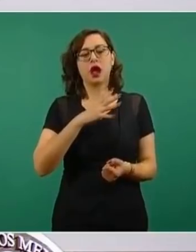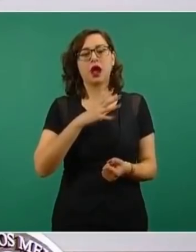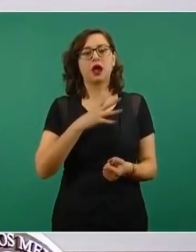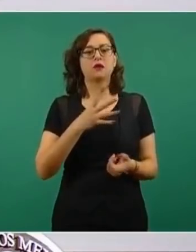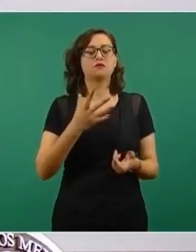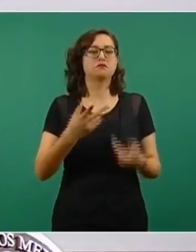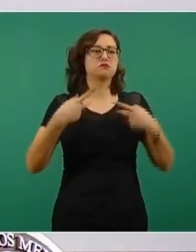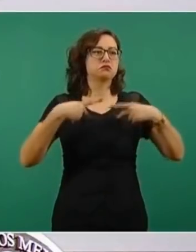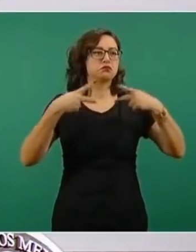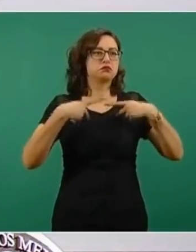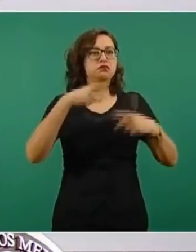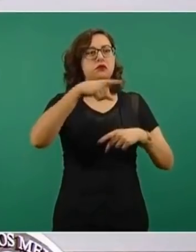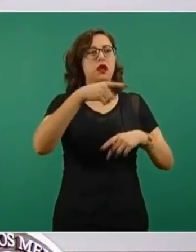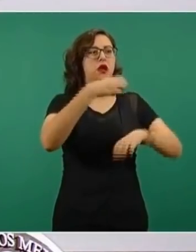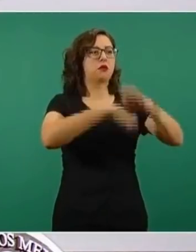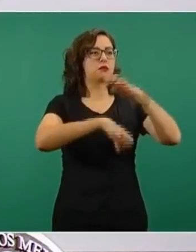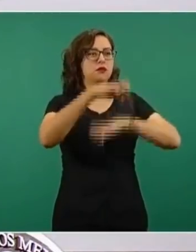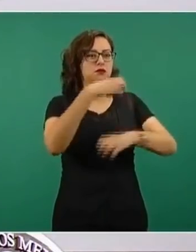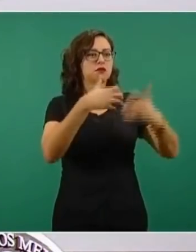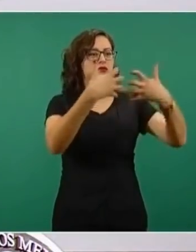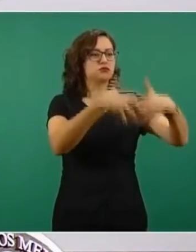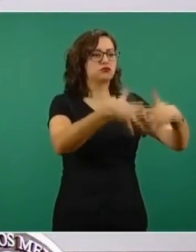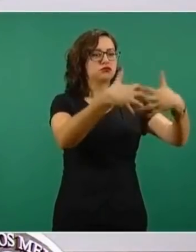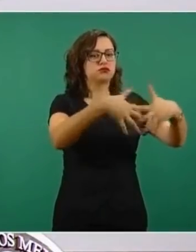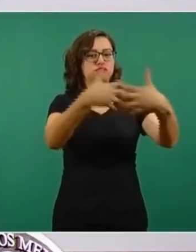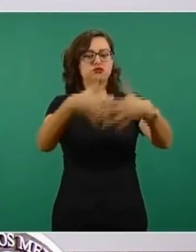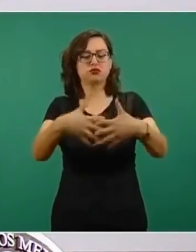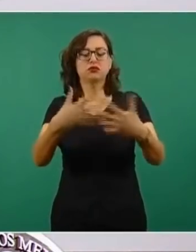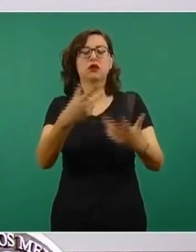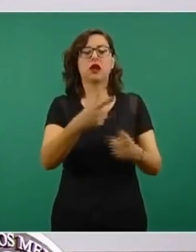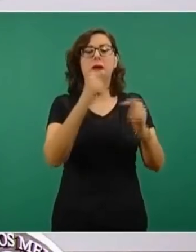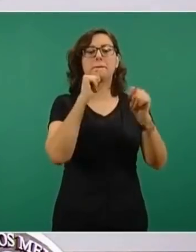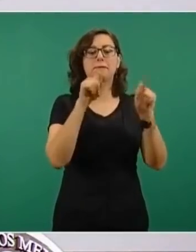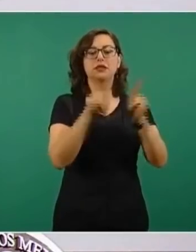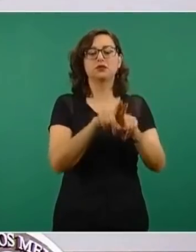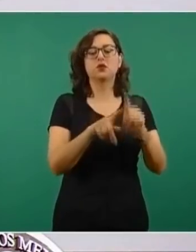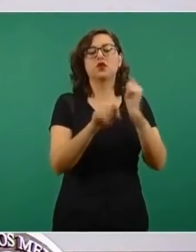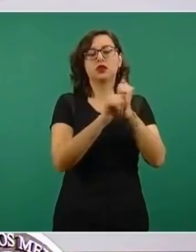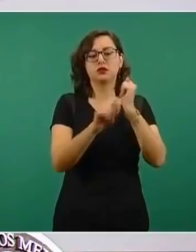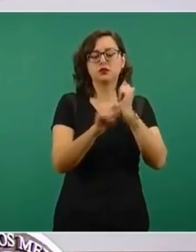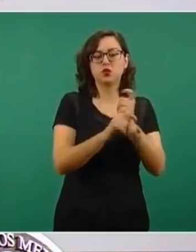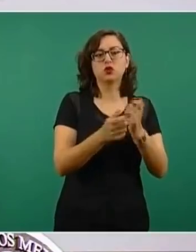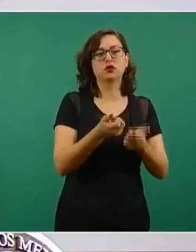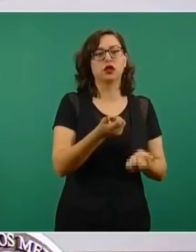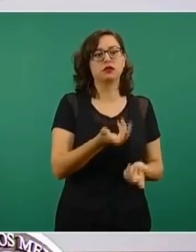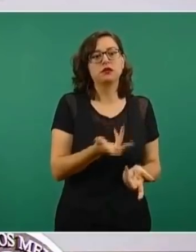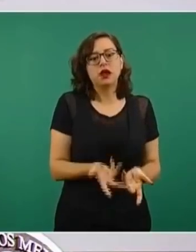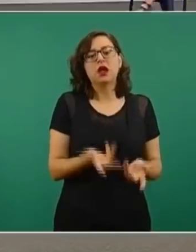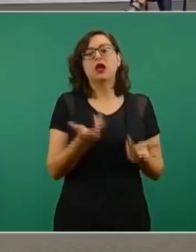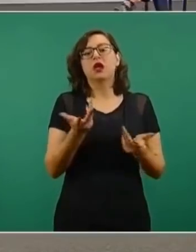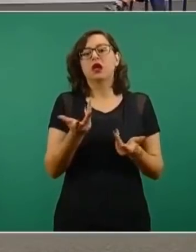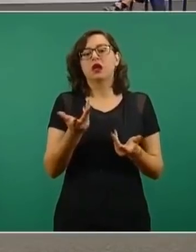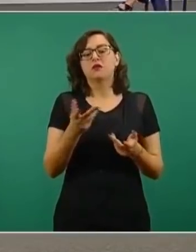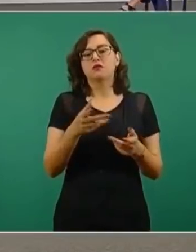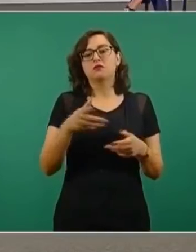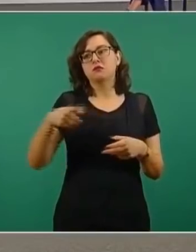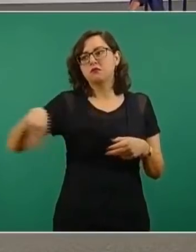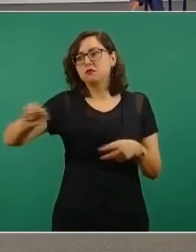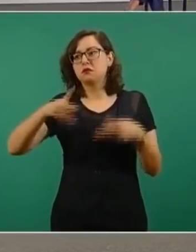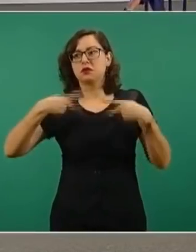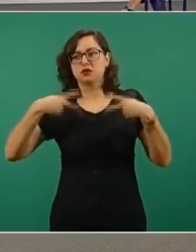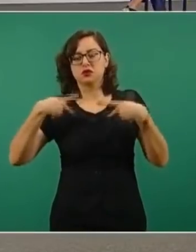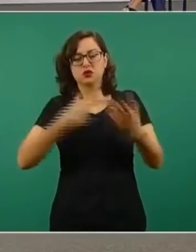de energía, está el transportista, el distribuidor, están los clientes y están los suministradores, ¿no? Y